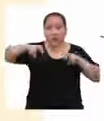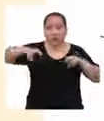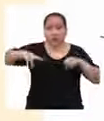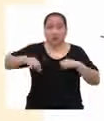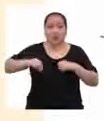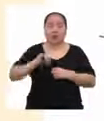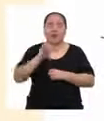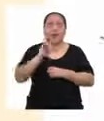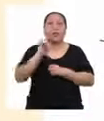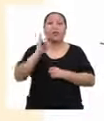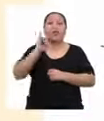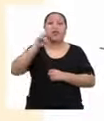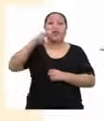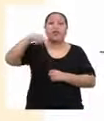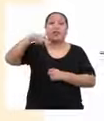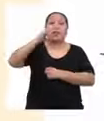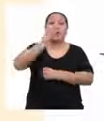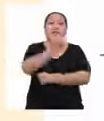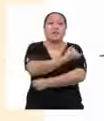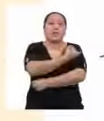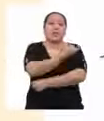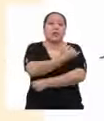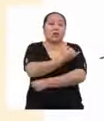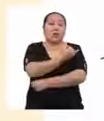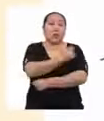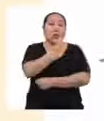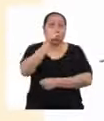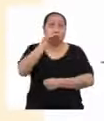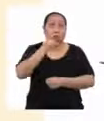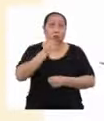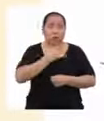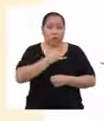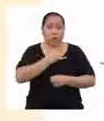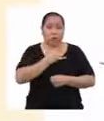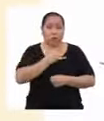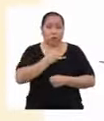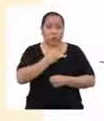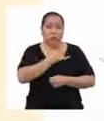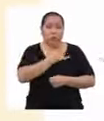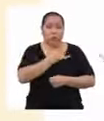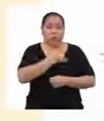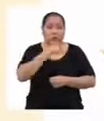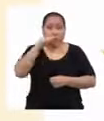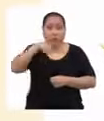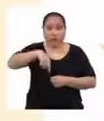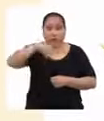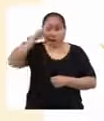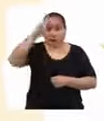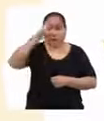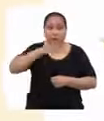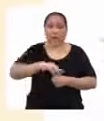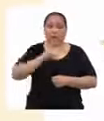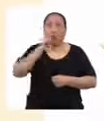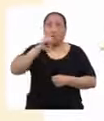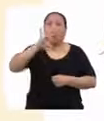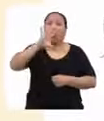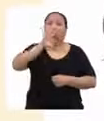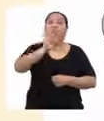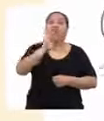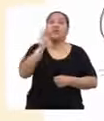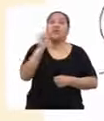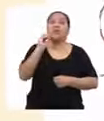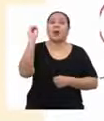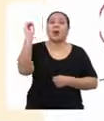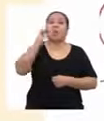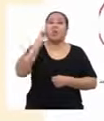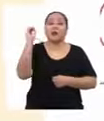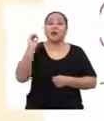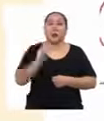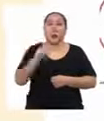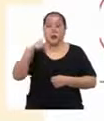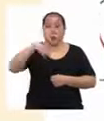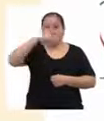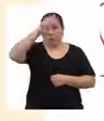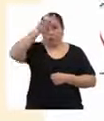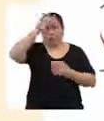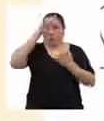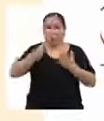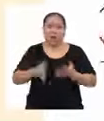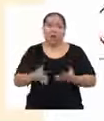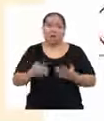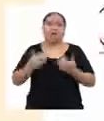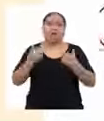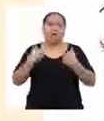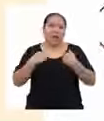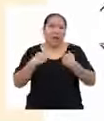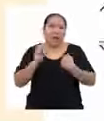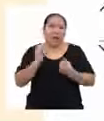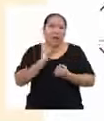Opinión Pública de una universidad peruana señaló que el 80% de peruanos sufren o han sufrido estrés,